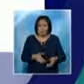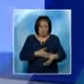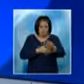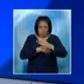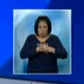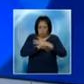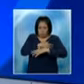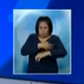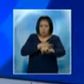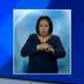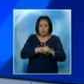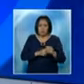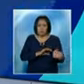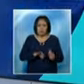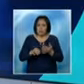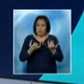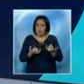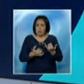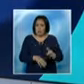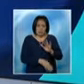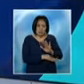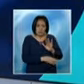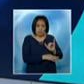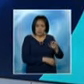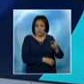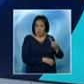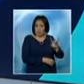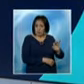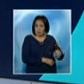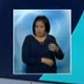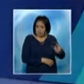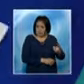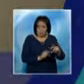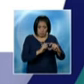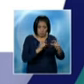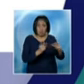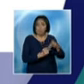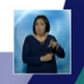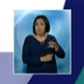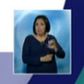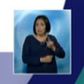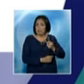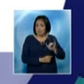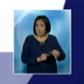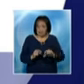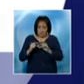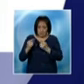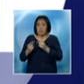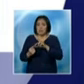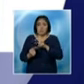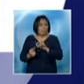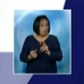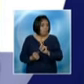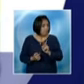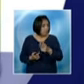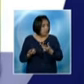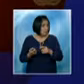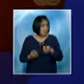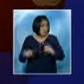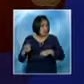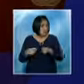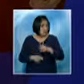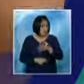ola. Además, esta tarde Indecopi se pronunciará por el caso de las marcas Pura Vida y Reina del Campo, que al parecer no habrían estado vendiendo leche en nuestro